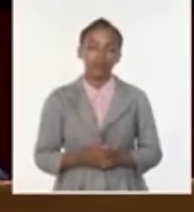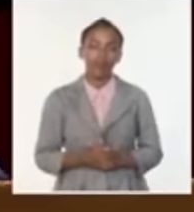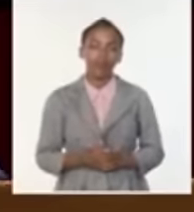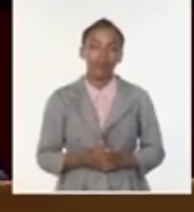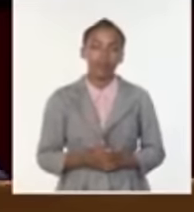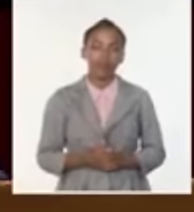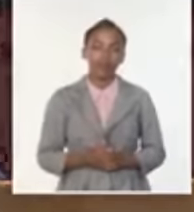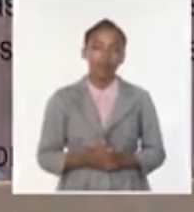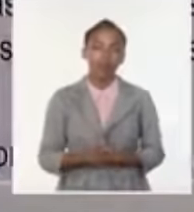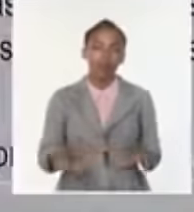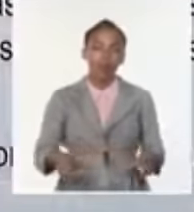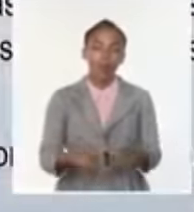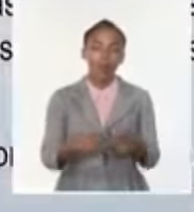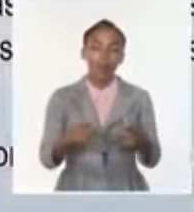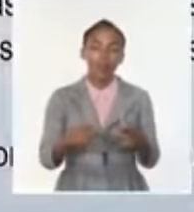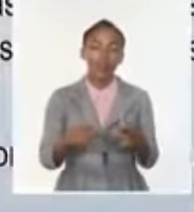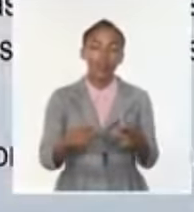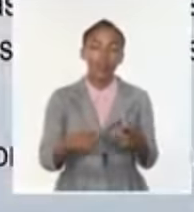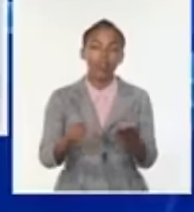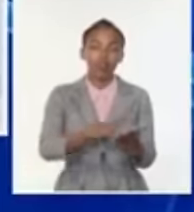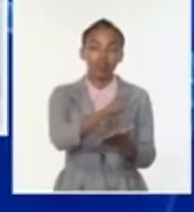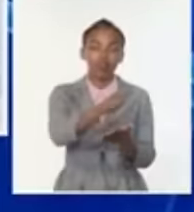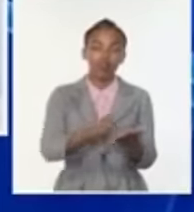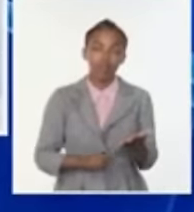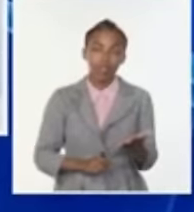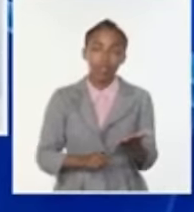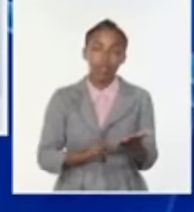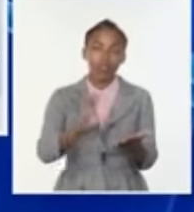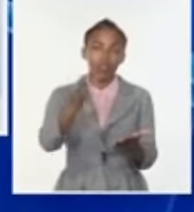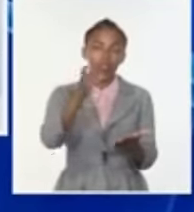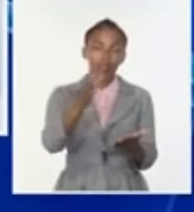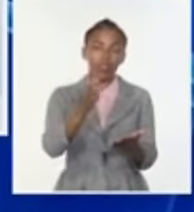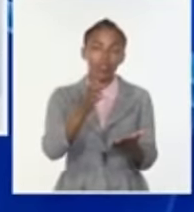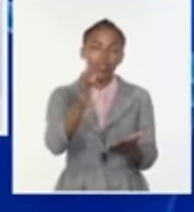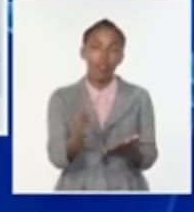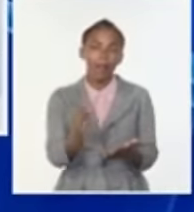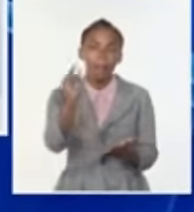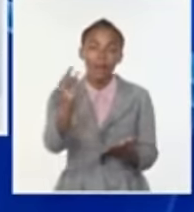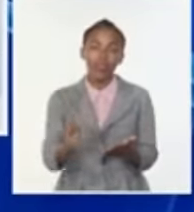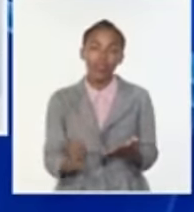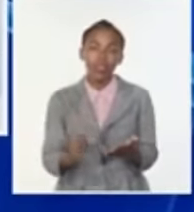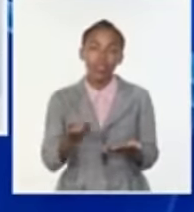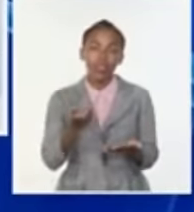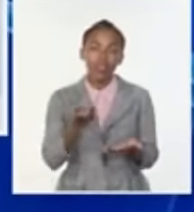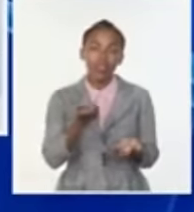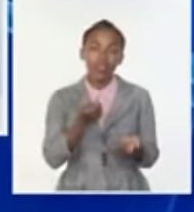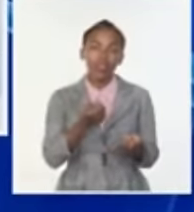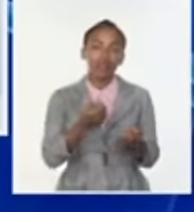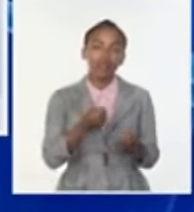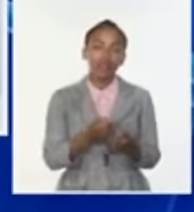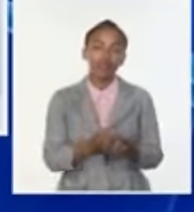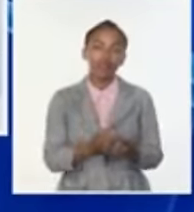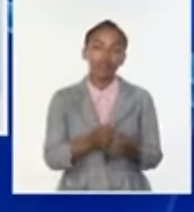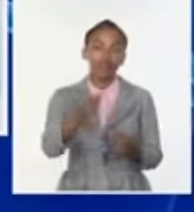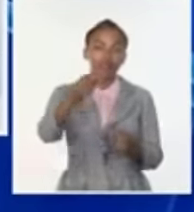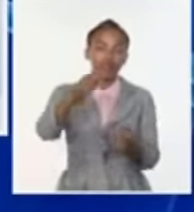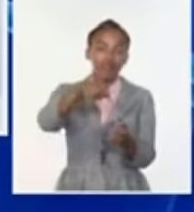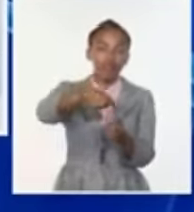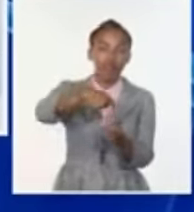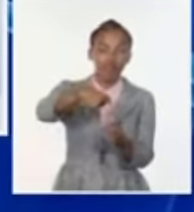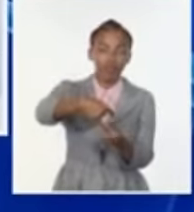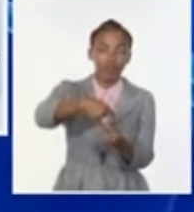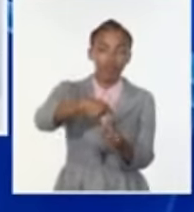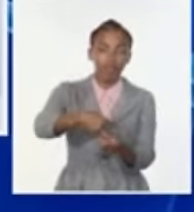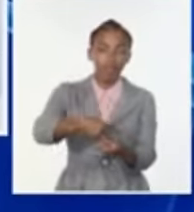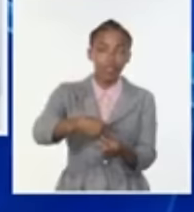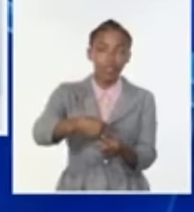cuentas de personas naturales que se autorizan a recibir transferencias desde cuentas fiscales. Es decir, usted tiene una cuenta personal y le